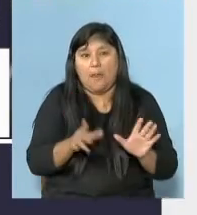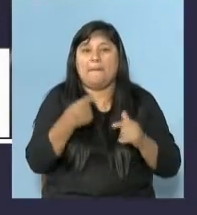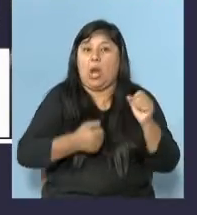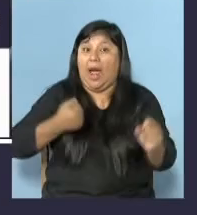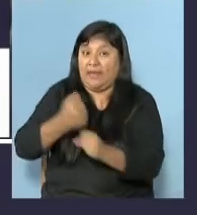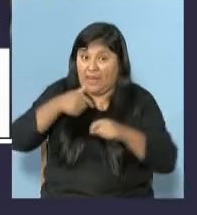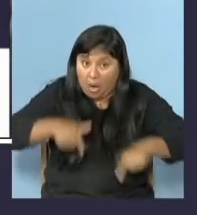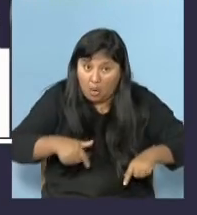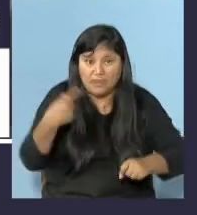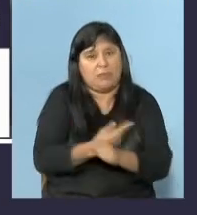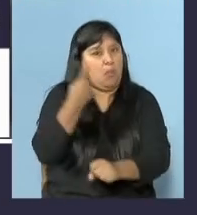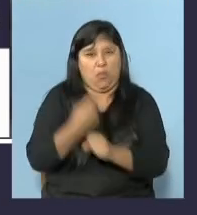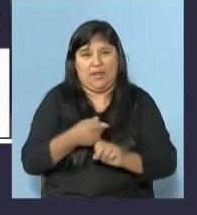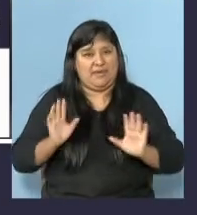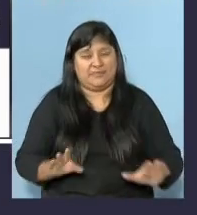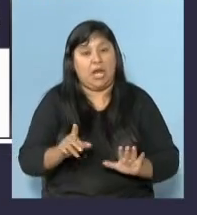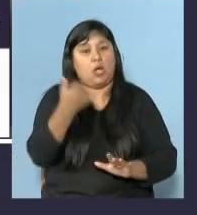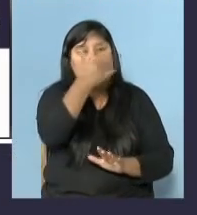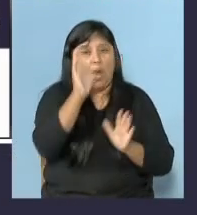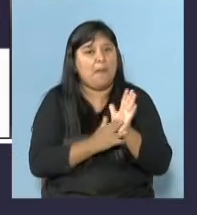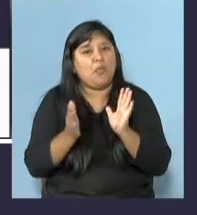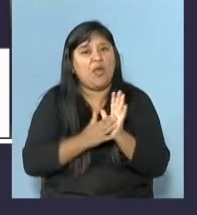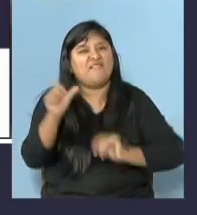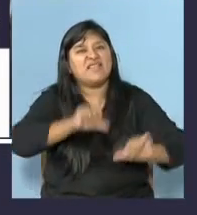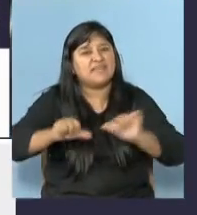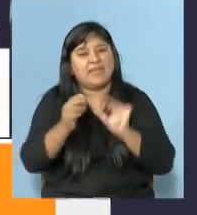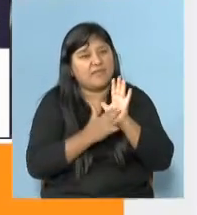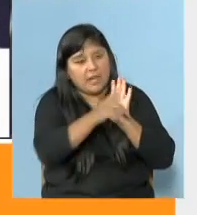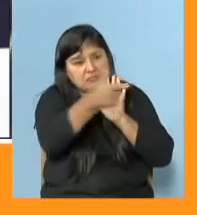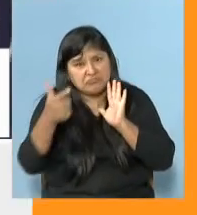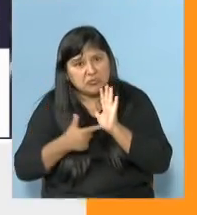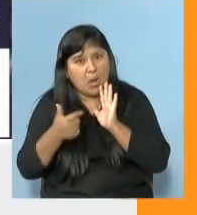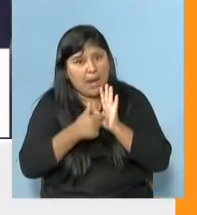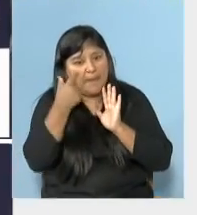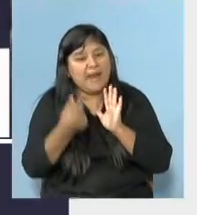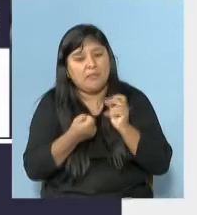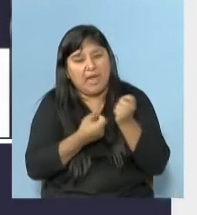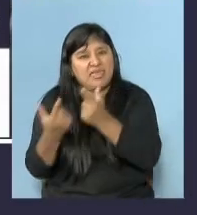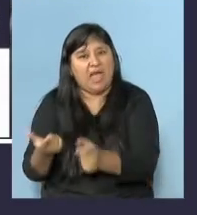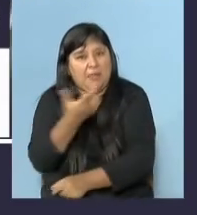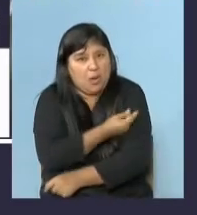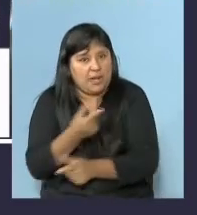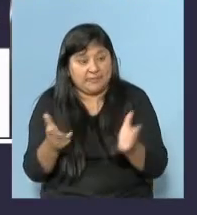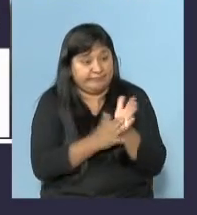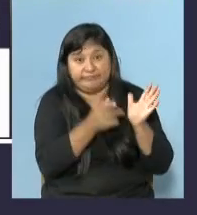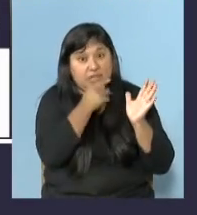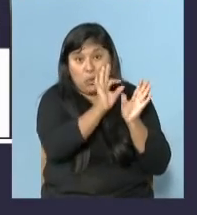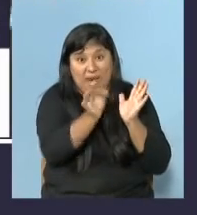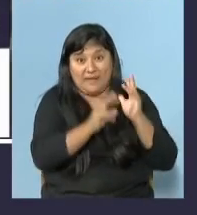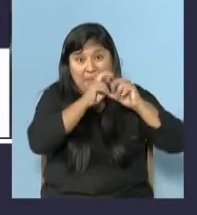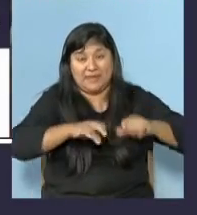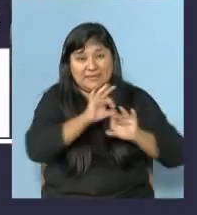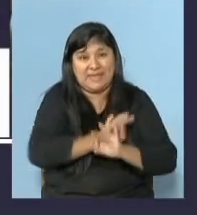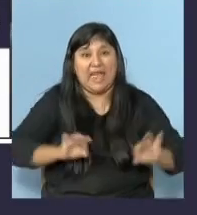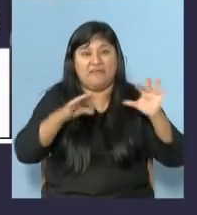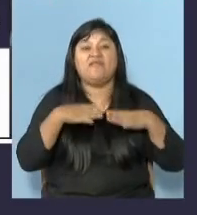científicas, digamos, ¿no? De ensayos clínicos que lo permitan. Entonces no vamos a poder vacunar niños hasta que no estén aprobadas las vacunas para eso. Y entonces lo único que